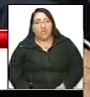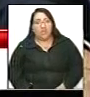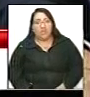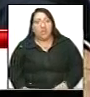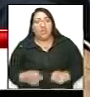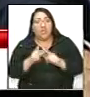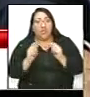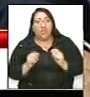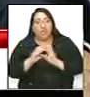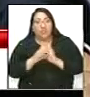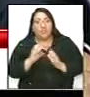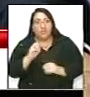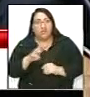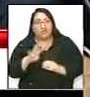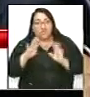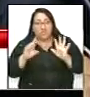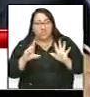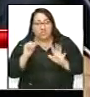la